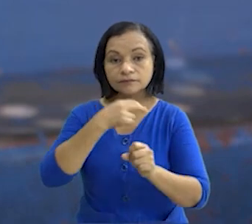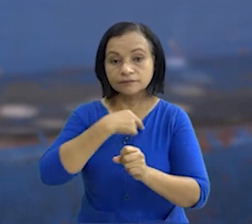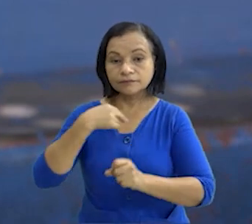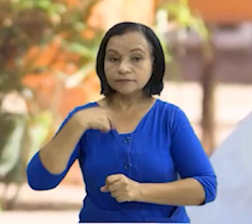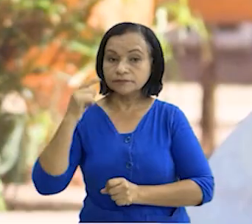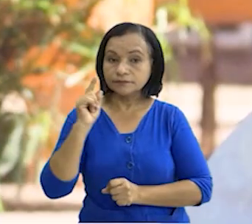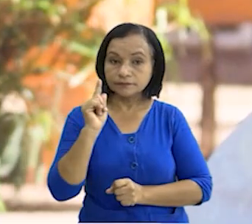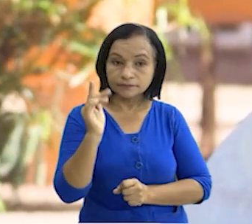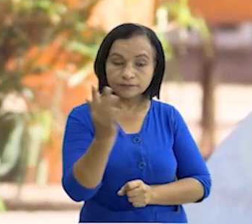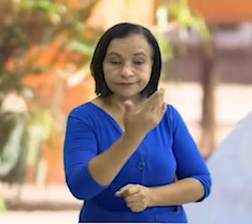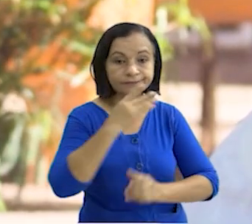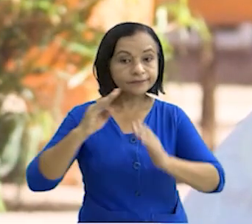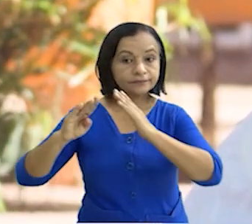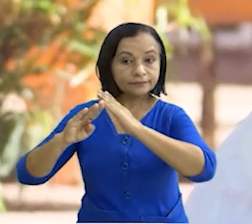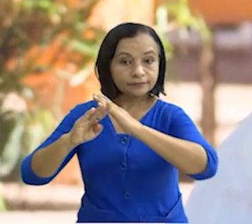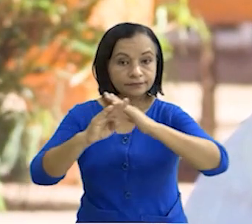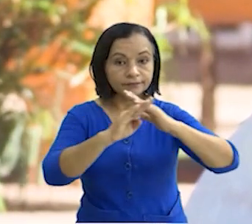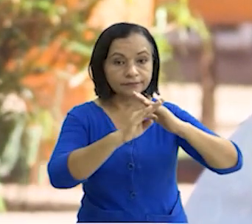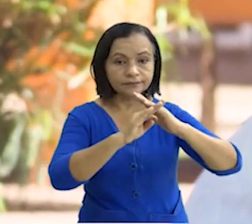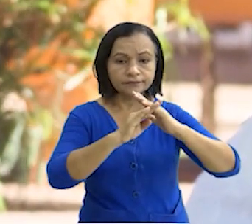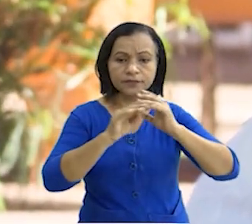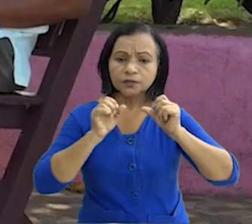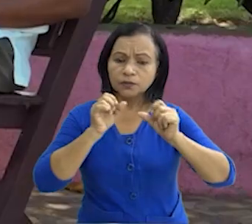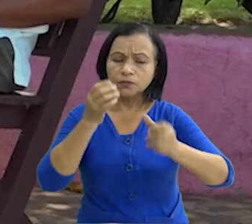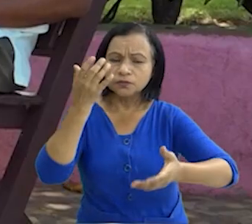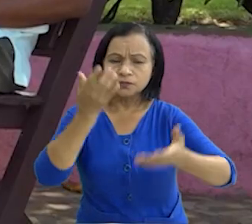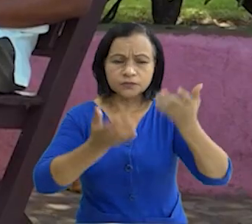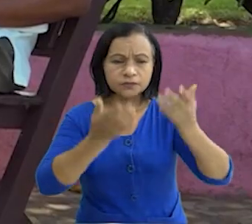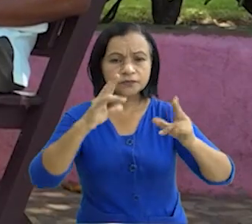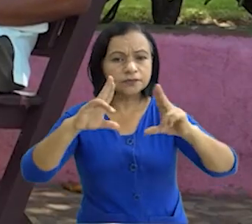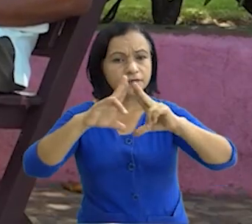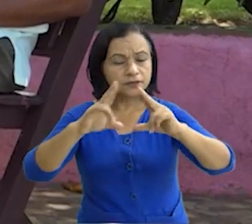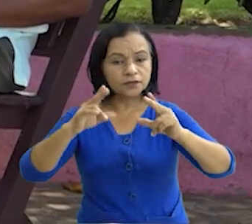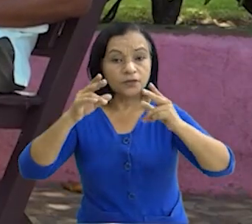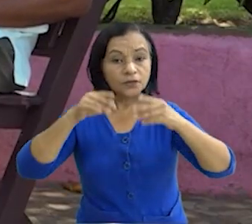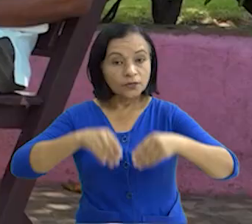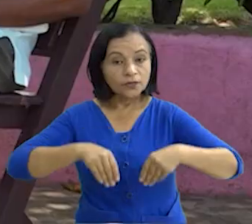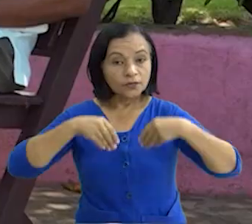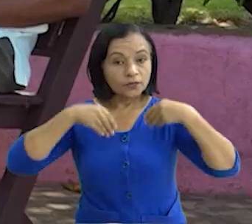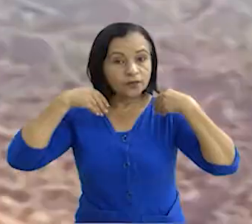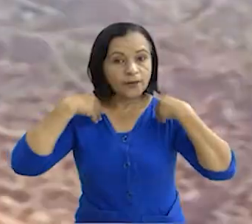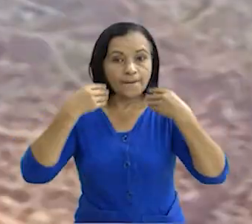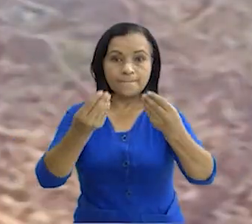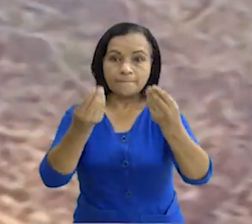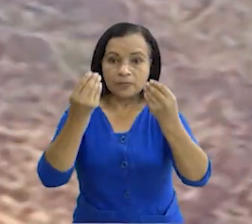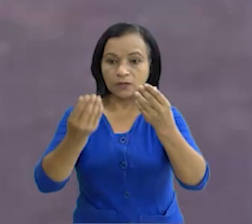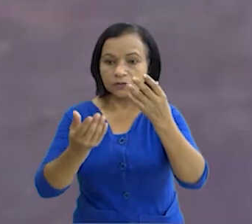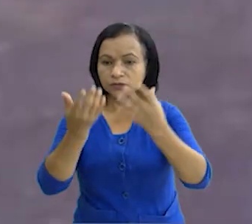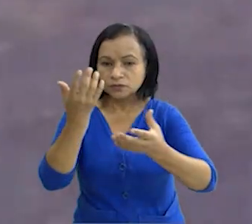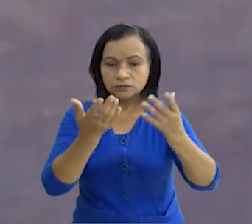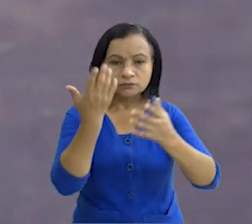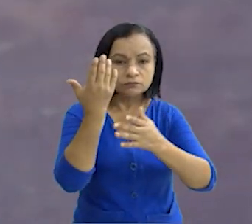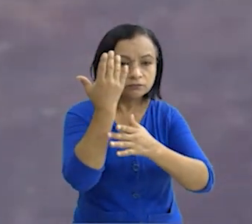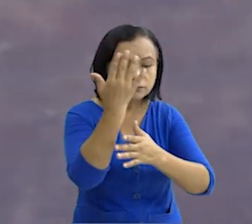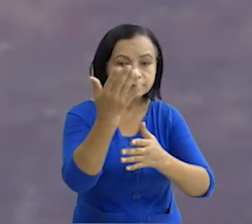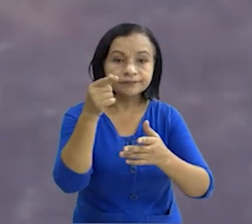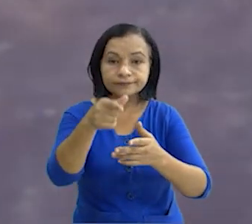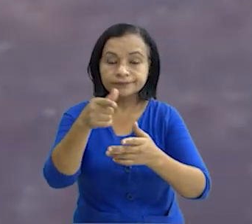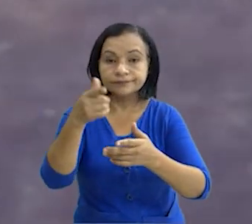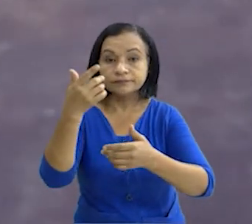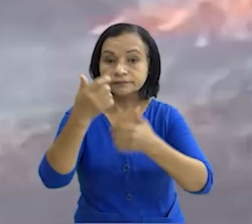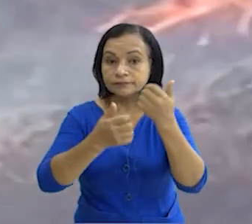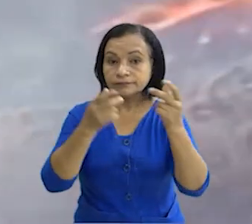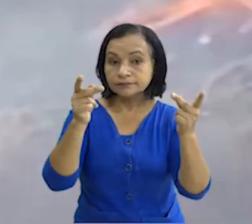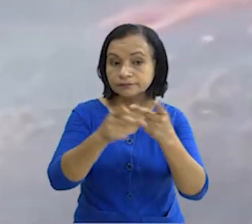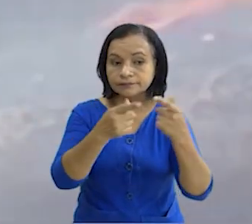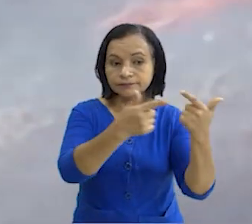todos para evitar que se siga quemando nuestro país. Chontales, este año hubo muchas quemas, pero ahí hay un desgaste terrible